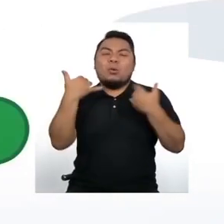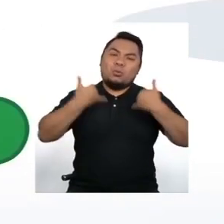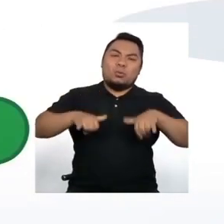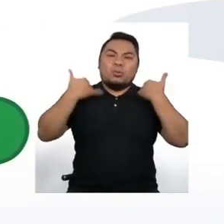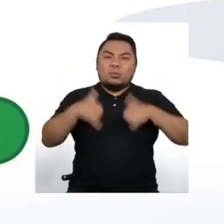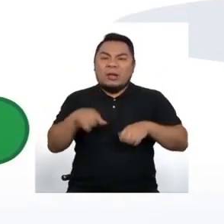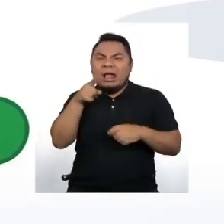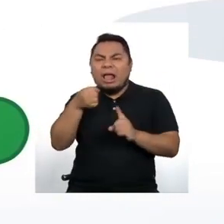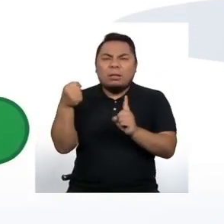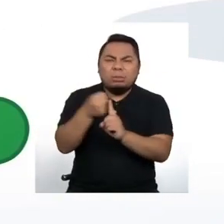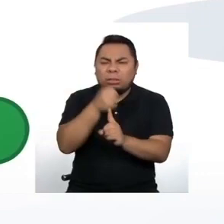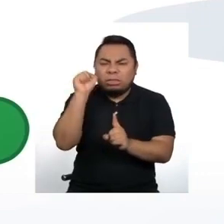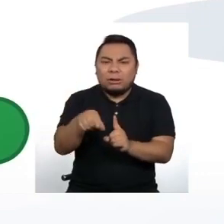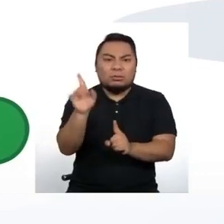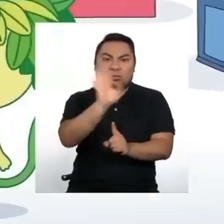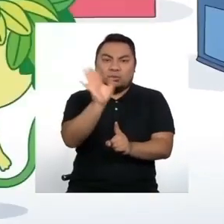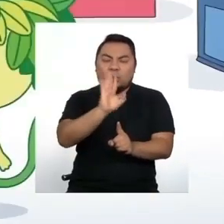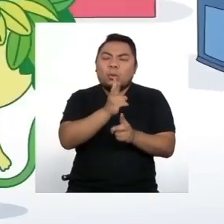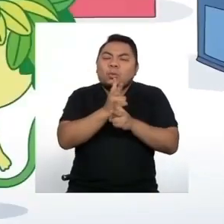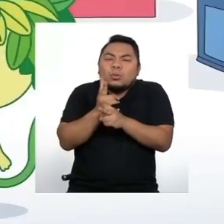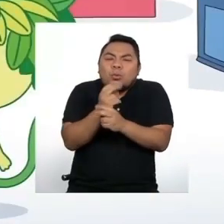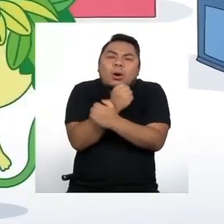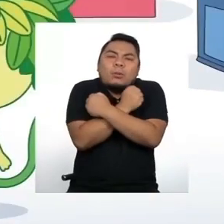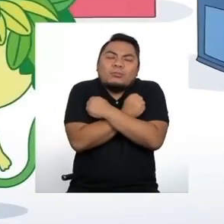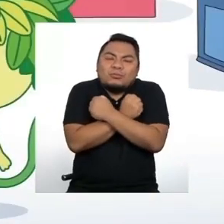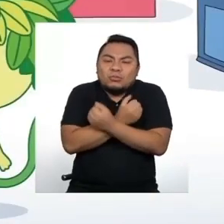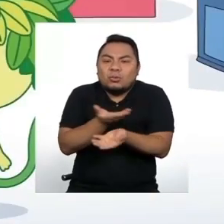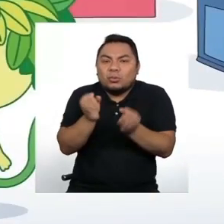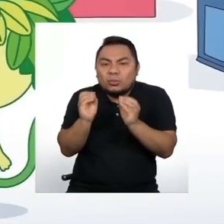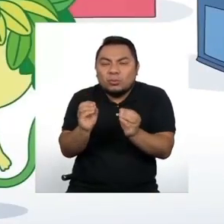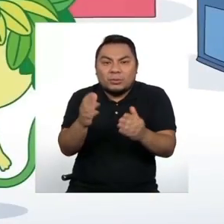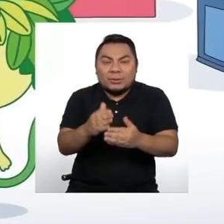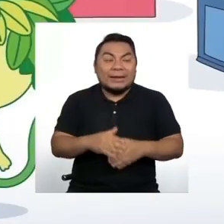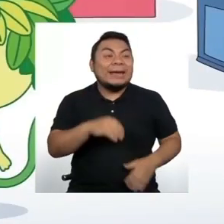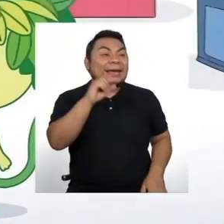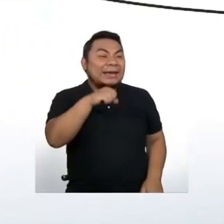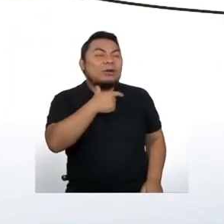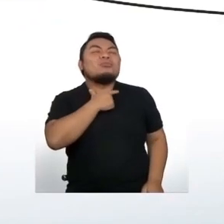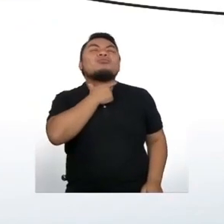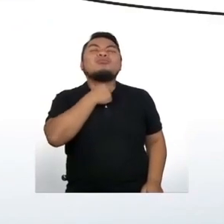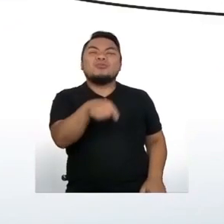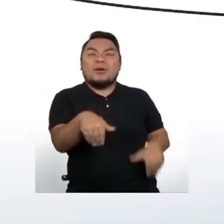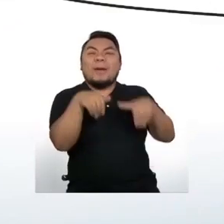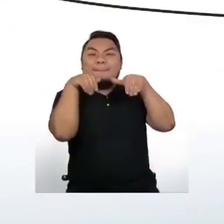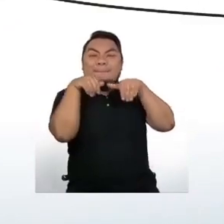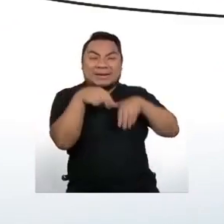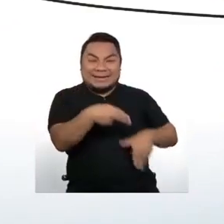eso, como si fuera una obra de teatro.